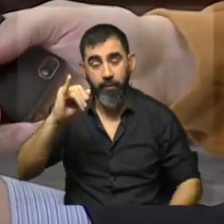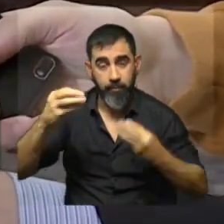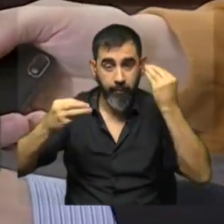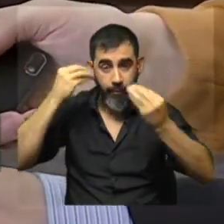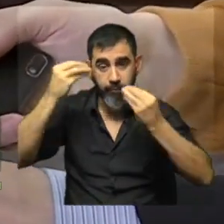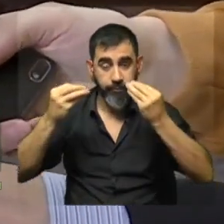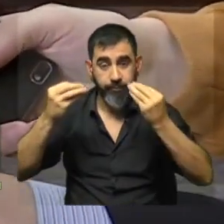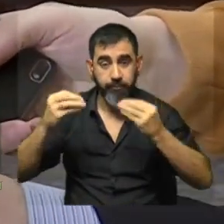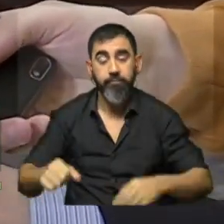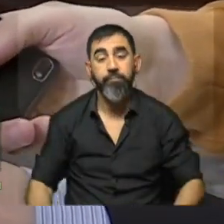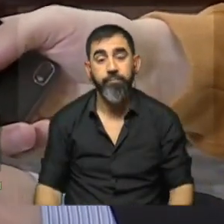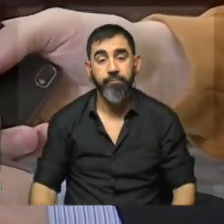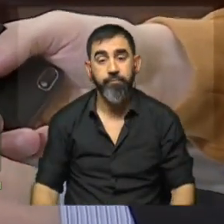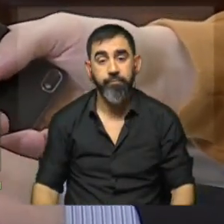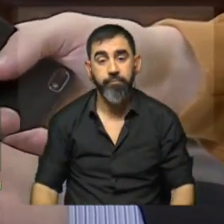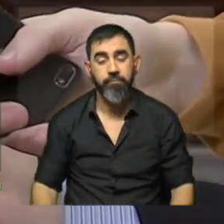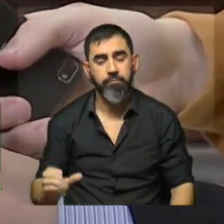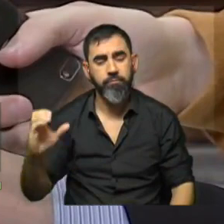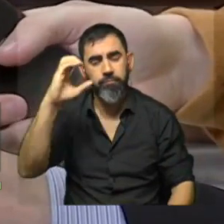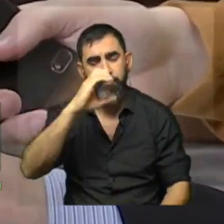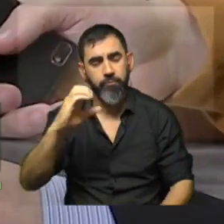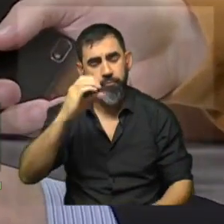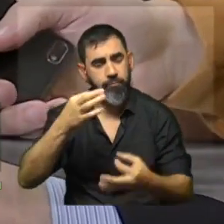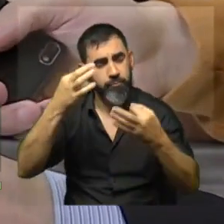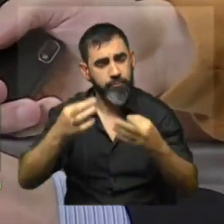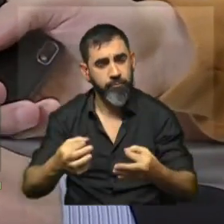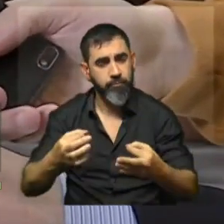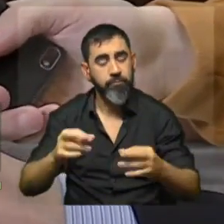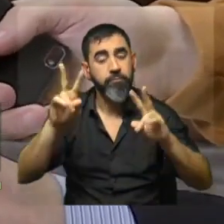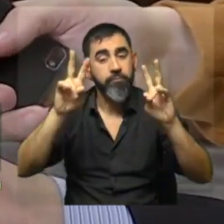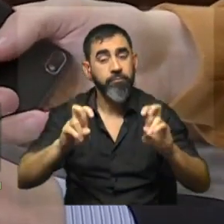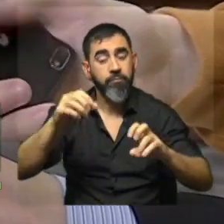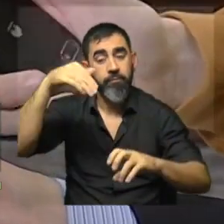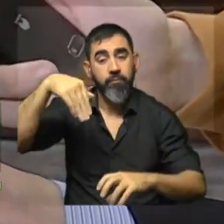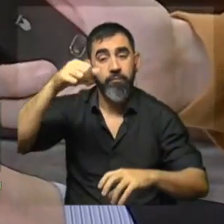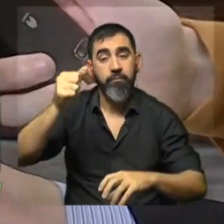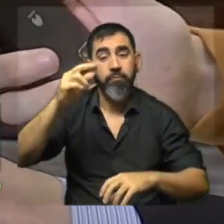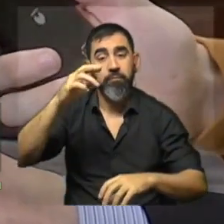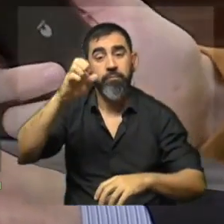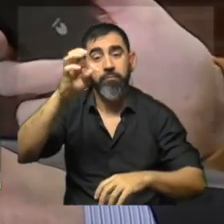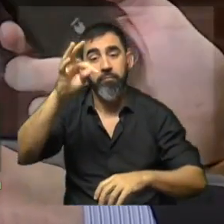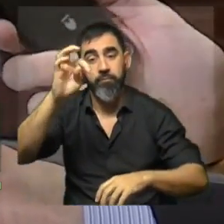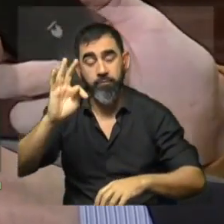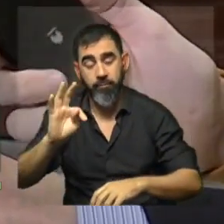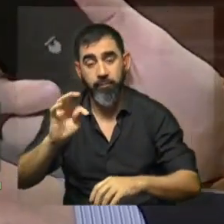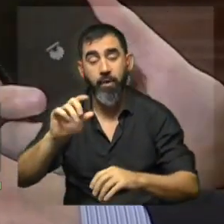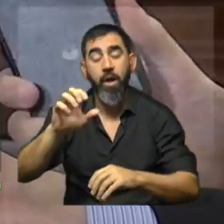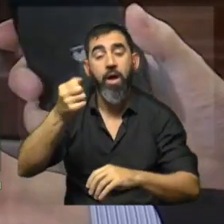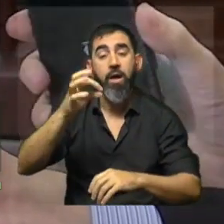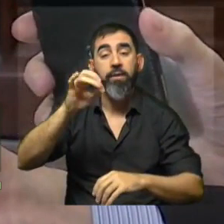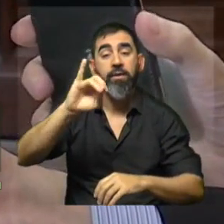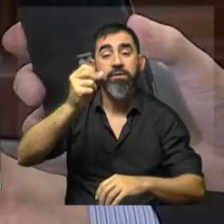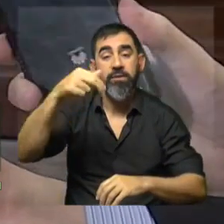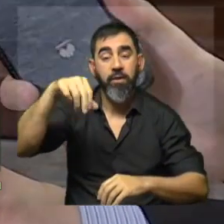porque obviamente, además es curioso porque cuando vimos el tema de Marcet, cuando vimos el tema de Astesiano, se nos